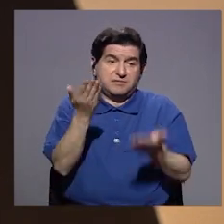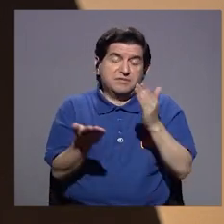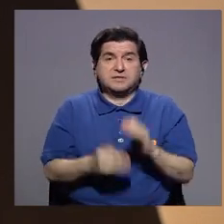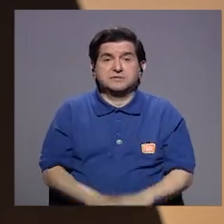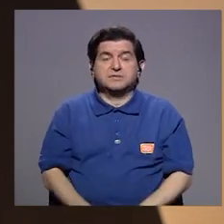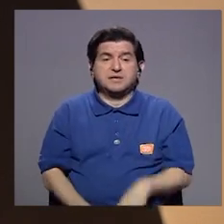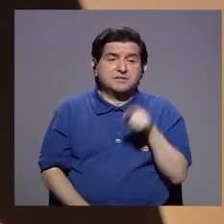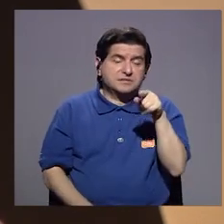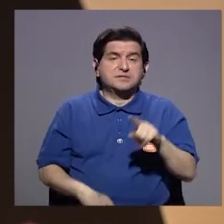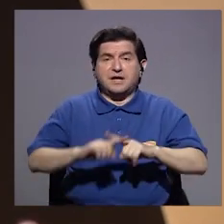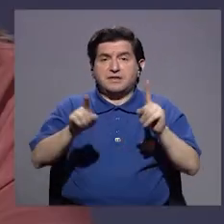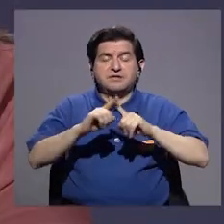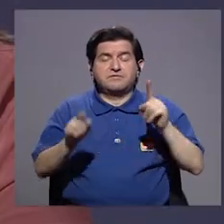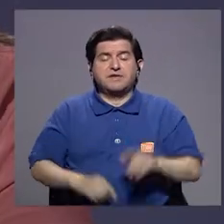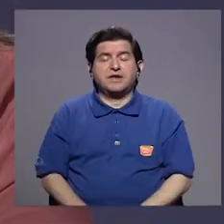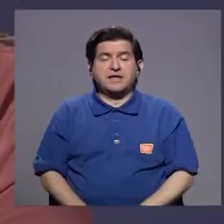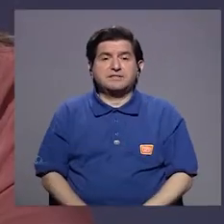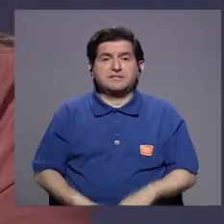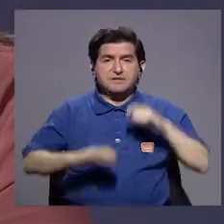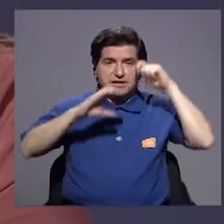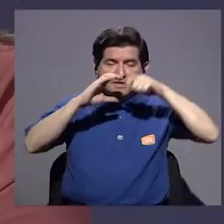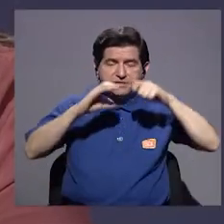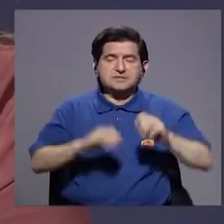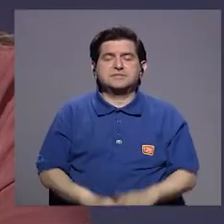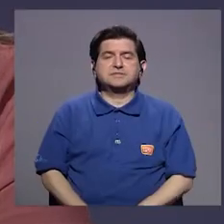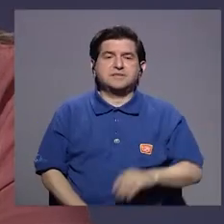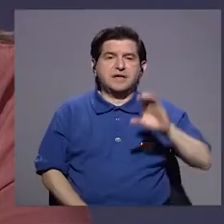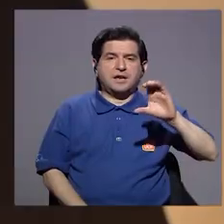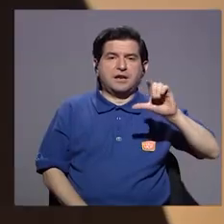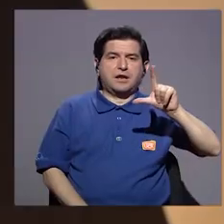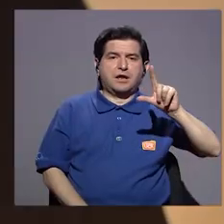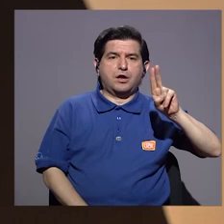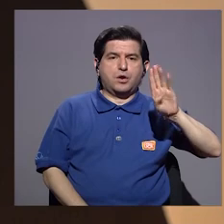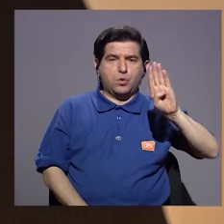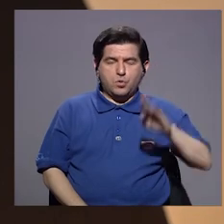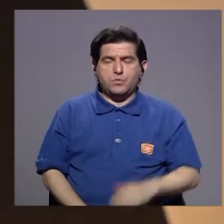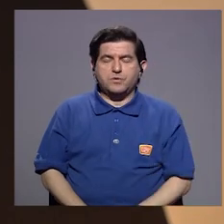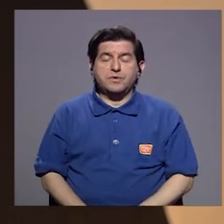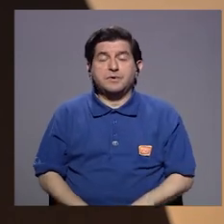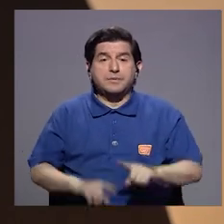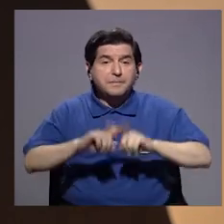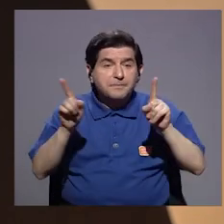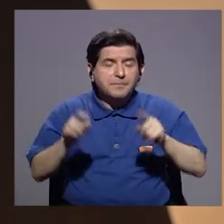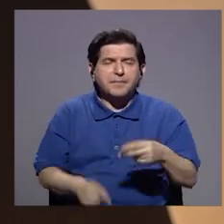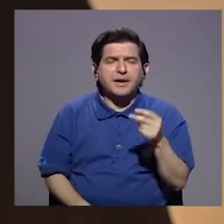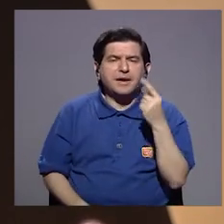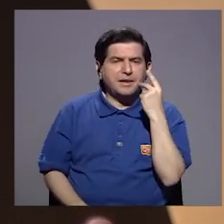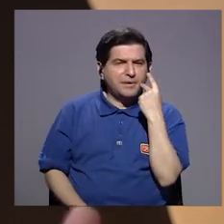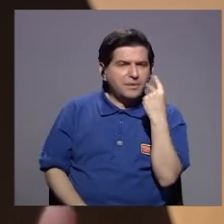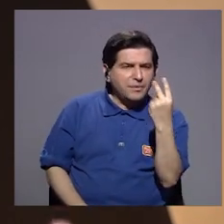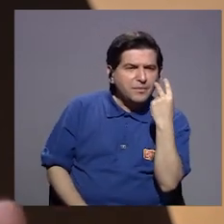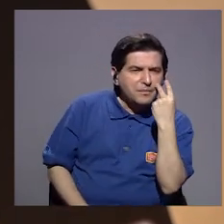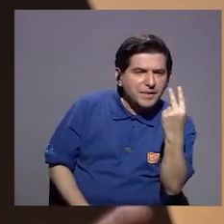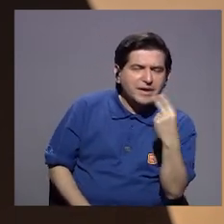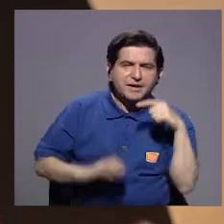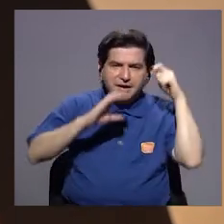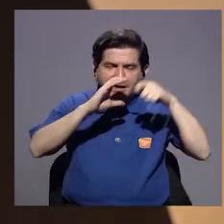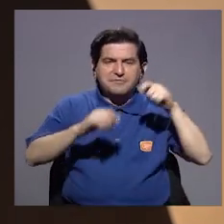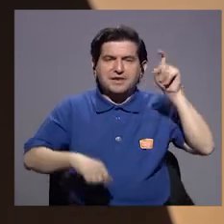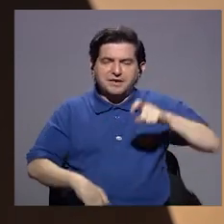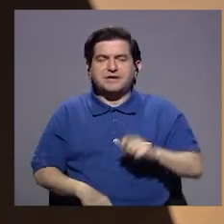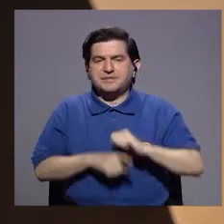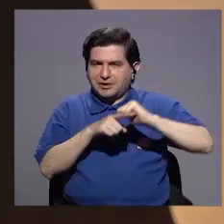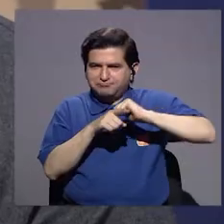a cineclubs que hay por todo lado ahora, pero aquí, ¿verdad? Y entonces, para apreciar cierto tipo de cine, pues se requiere un